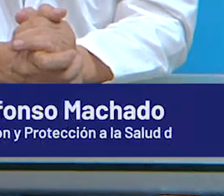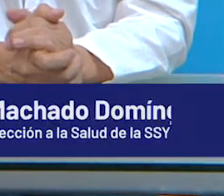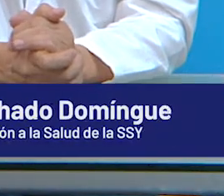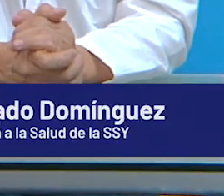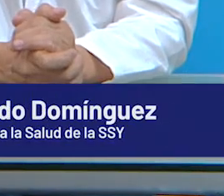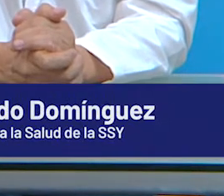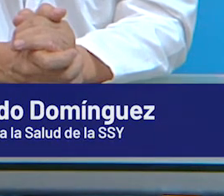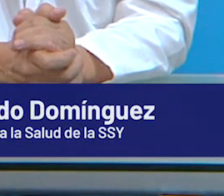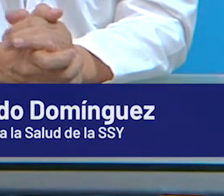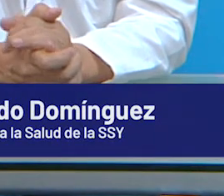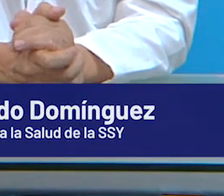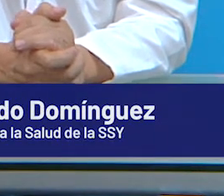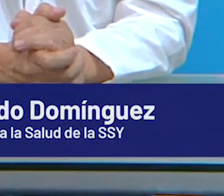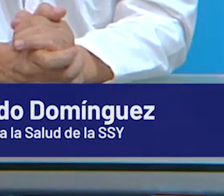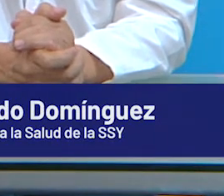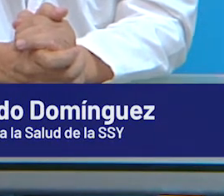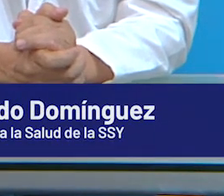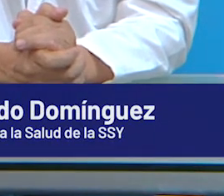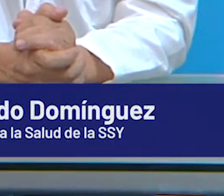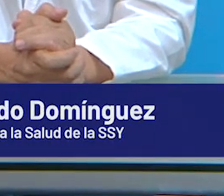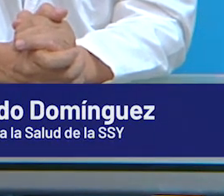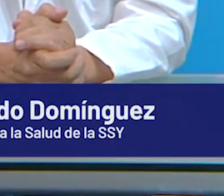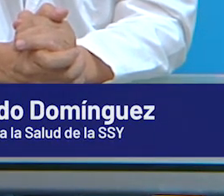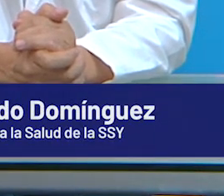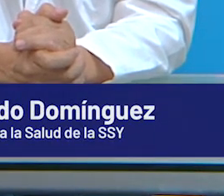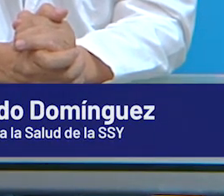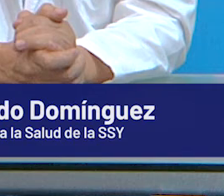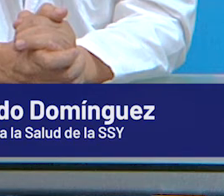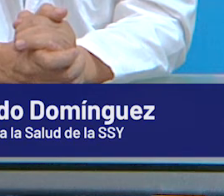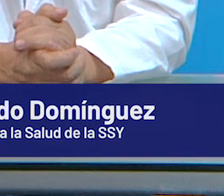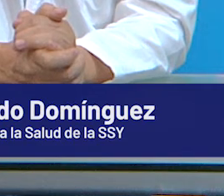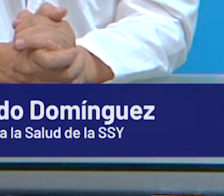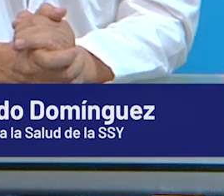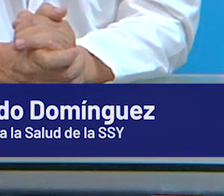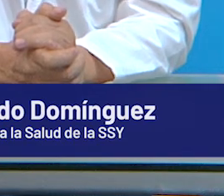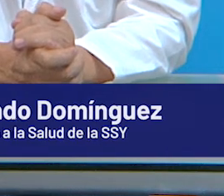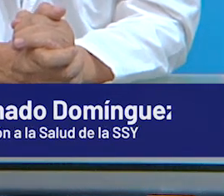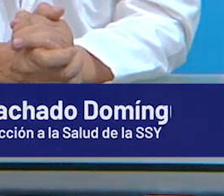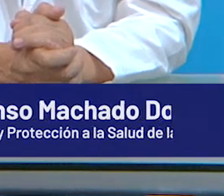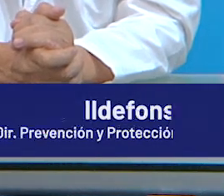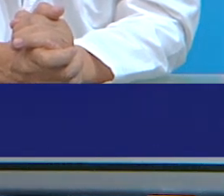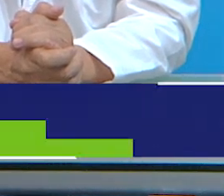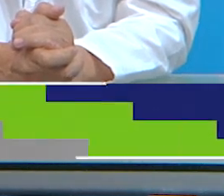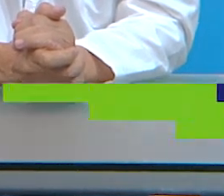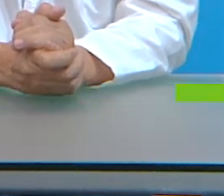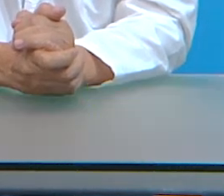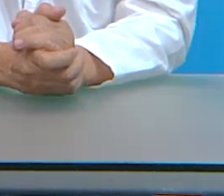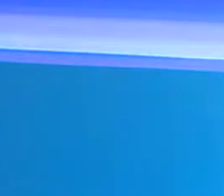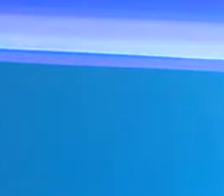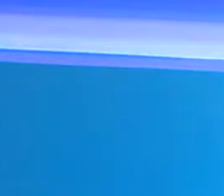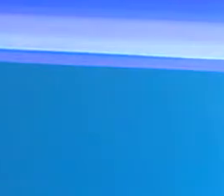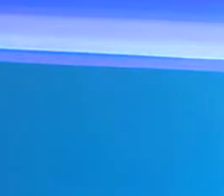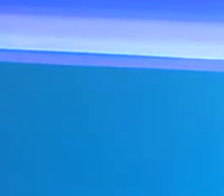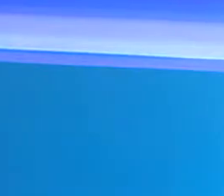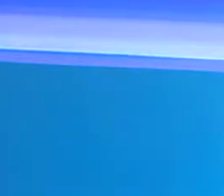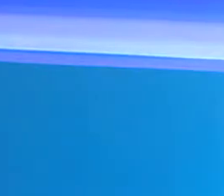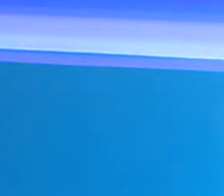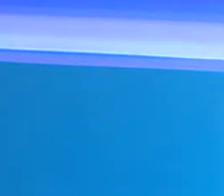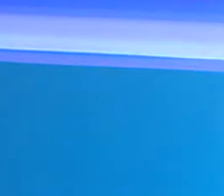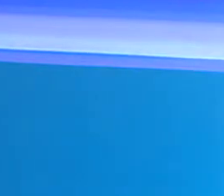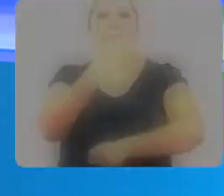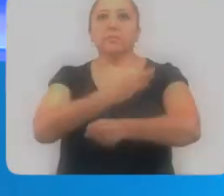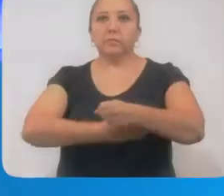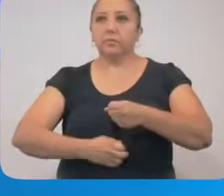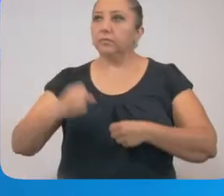Buenas tardes. En este momento daremos la información relacionada con el COVID-19. Doctor Isaac, por favor. Gracias, doctor Machado. Buenas